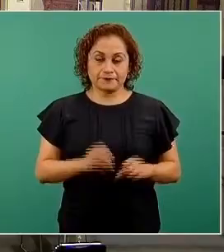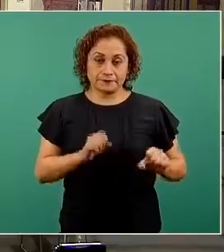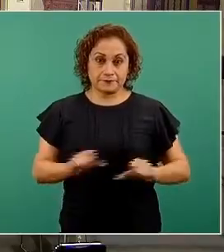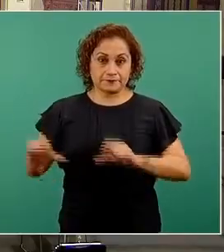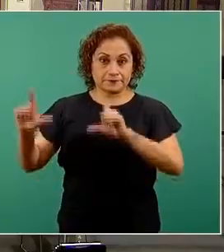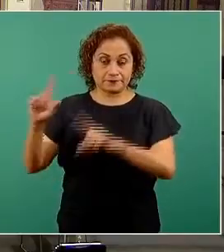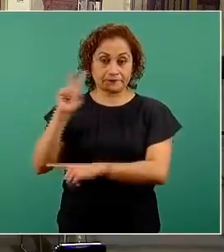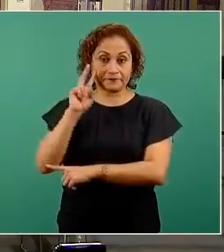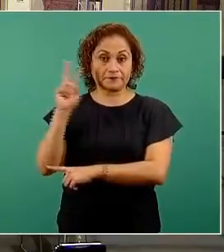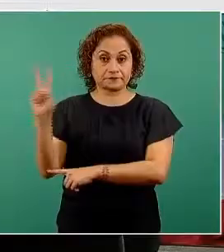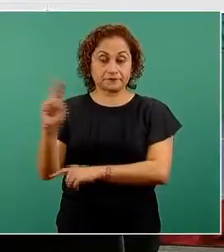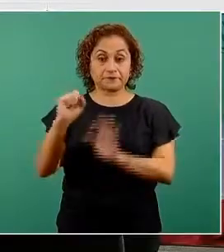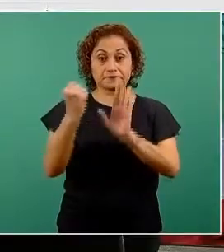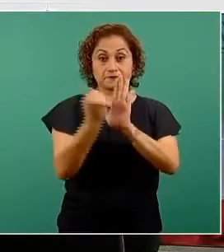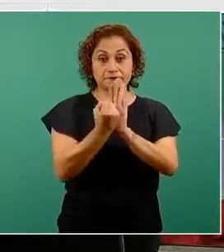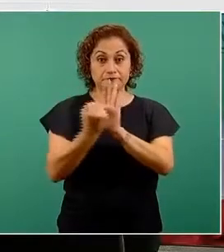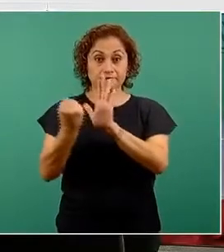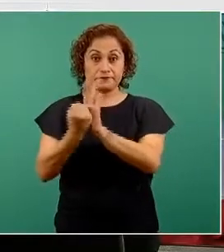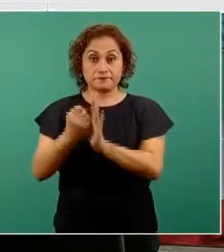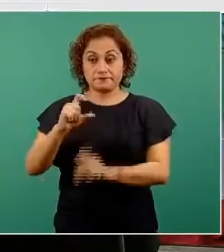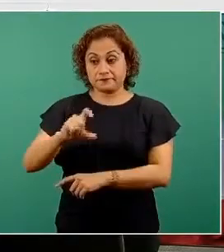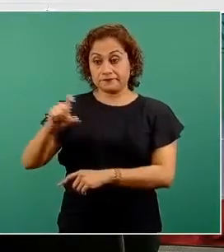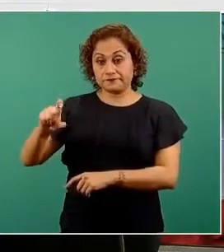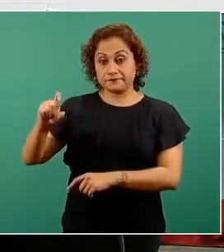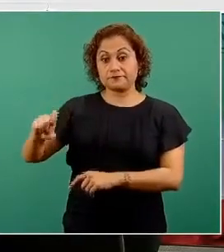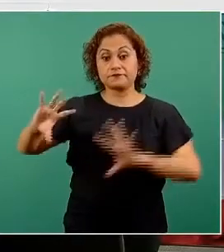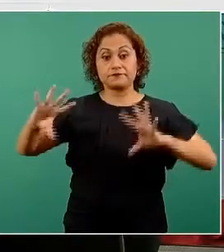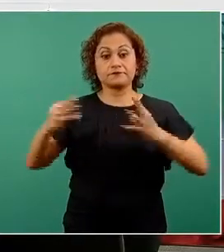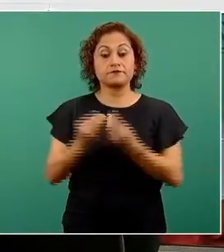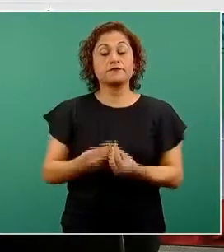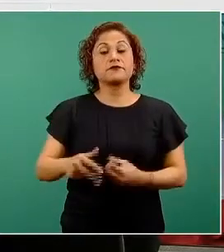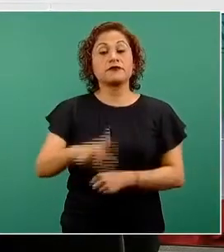Queda así la distribución hasta el momento.